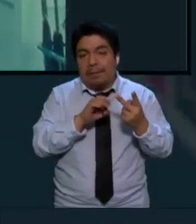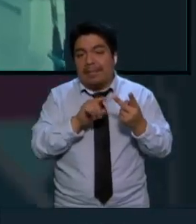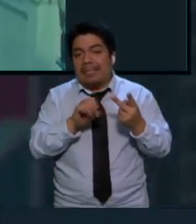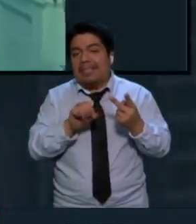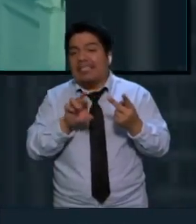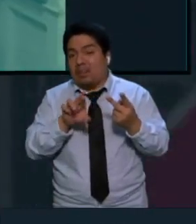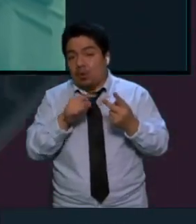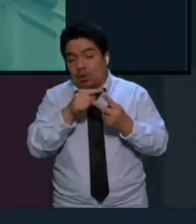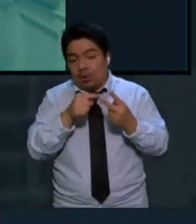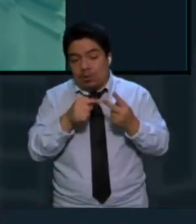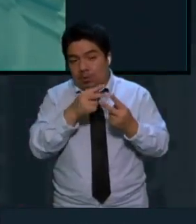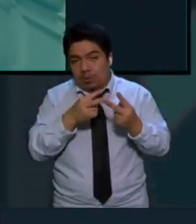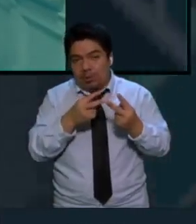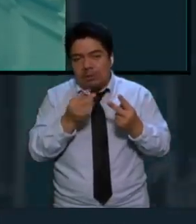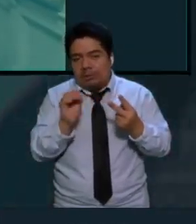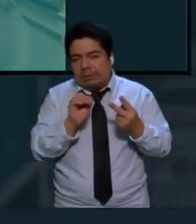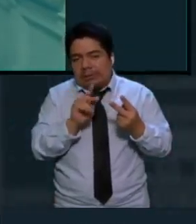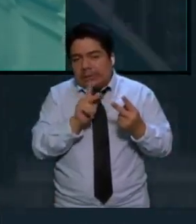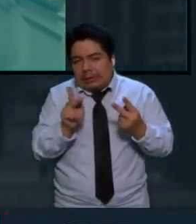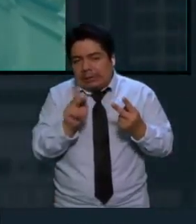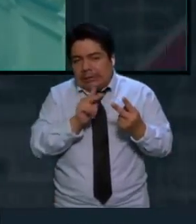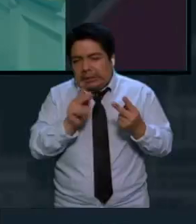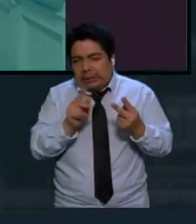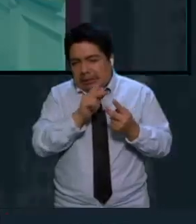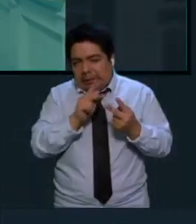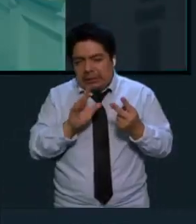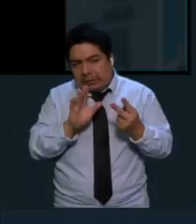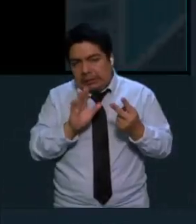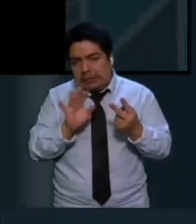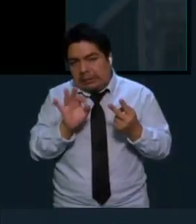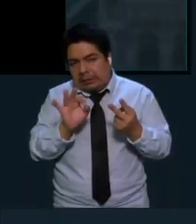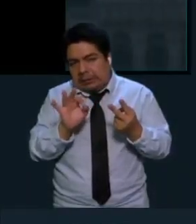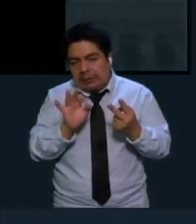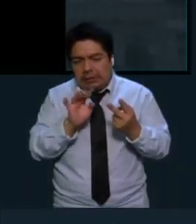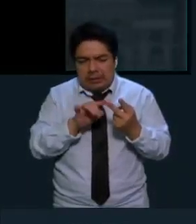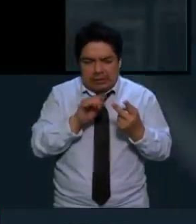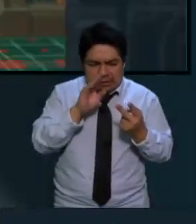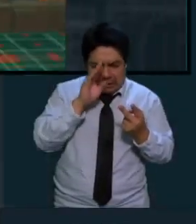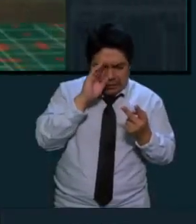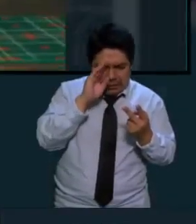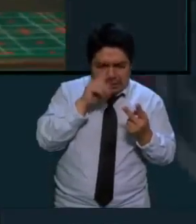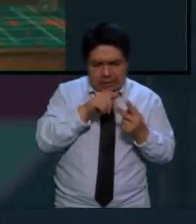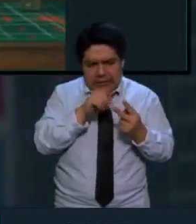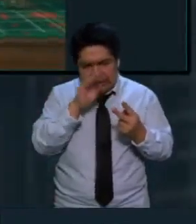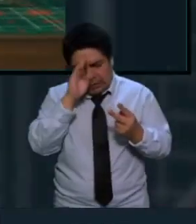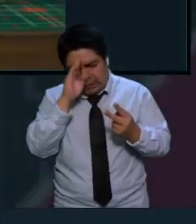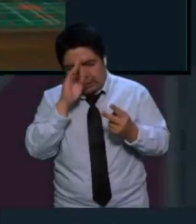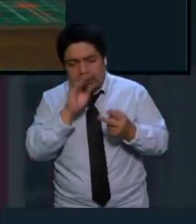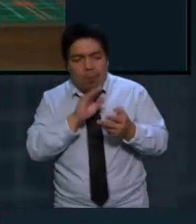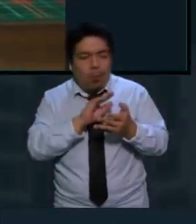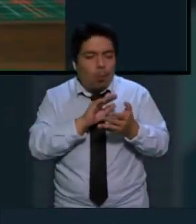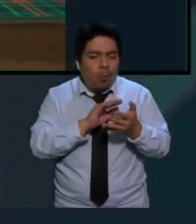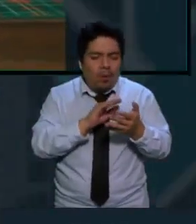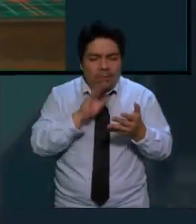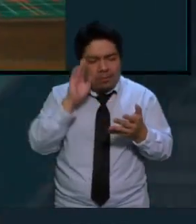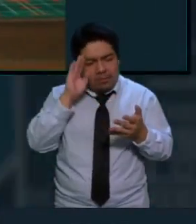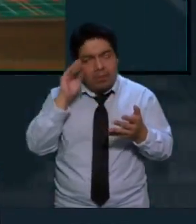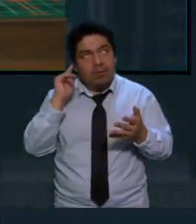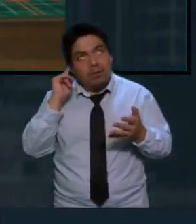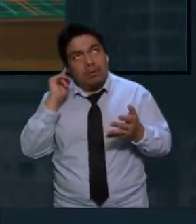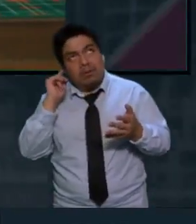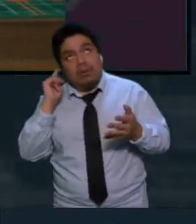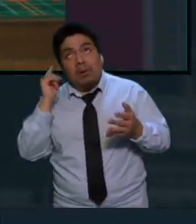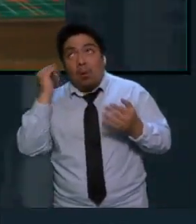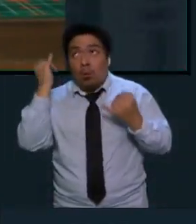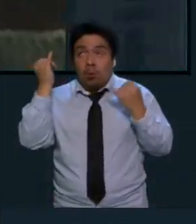son 2 relatos que son muy parecidos, ¿no? Podría uno estar pensando que te los están leyendo y eso es lo que uno se imagina,